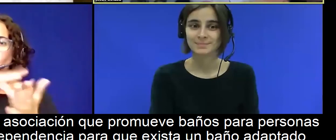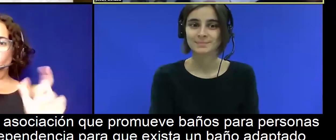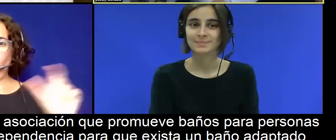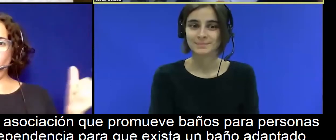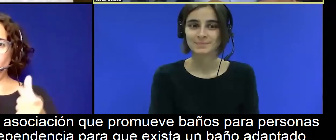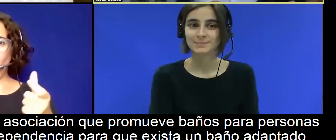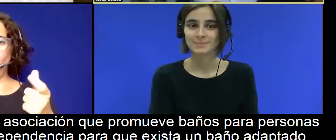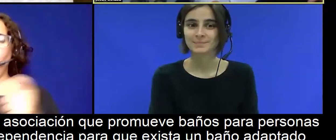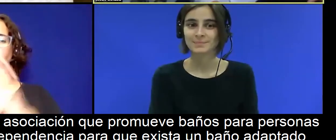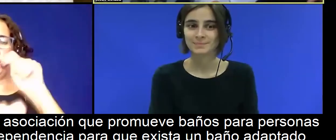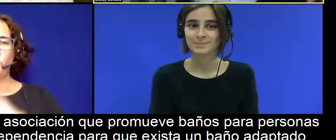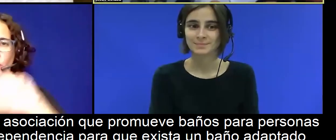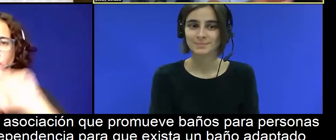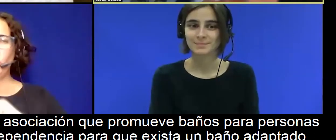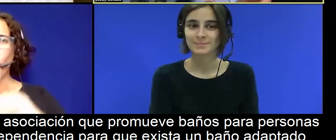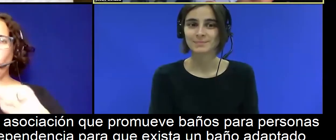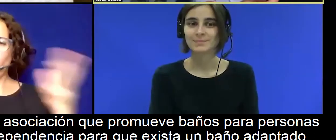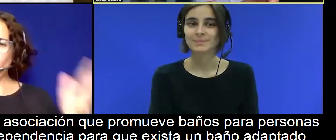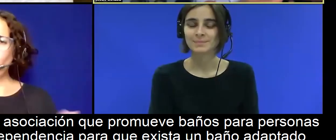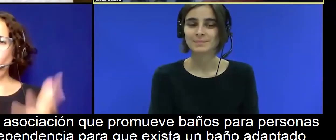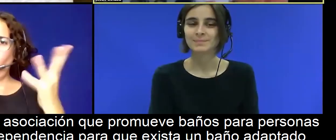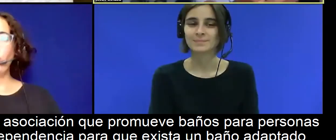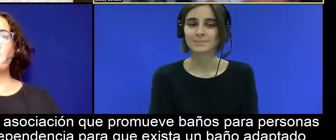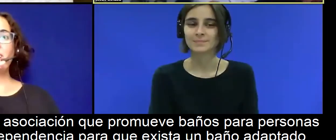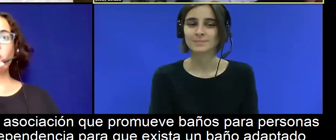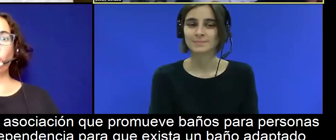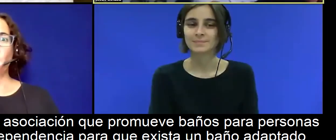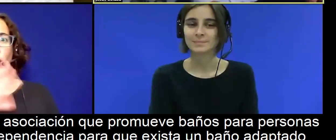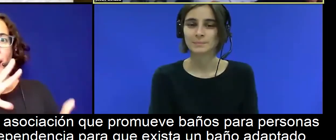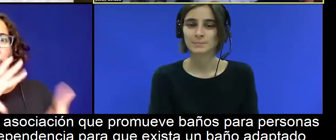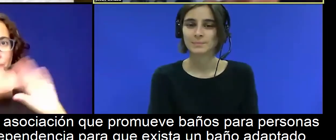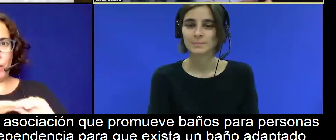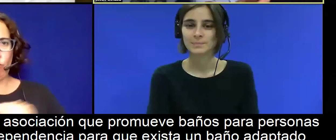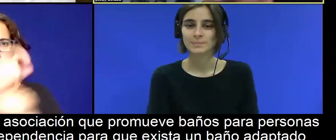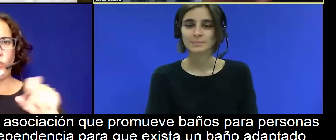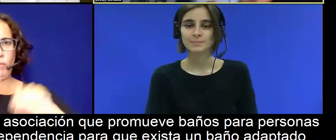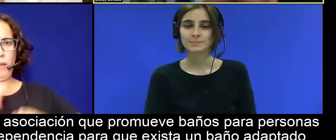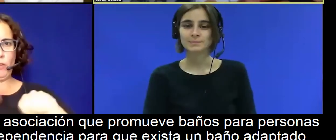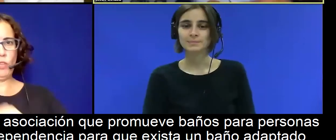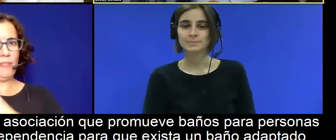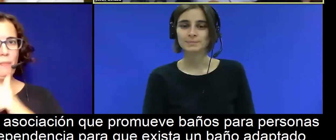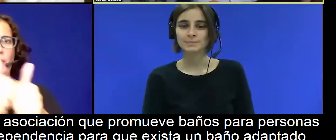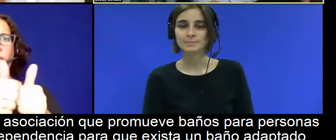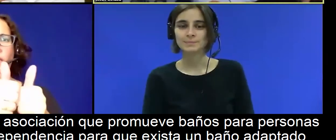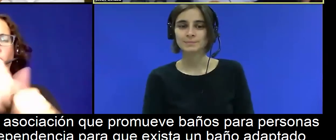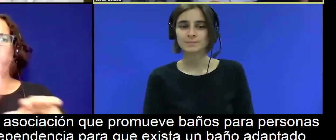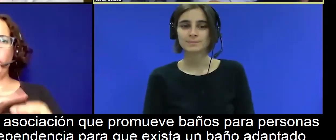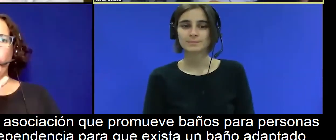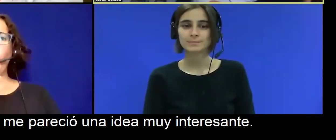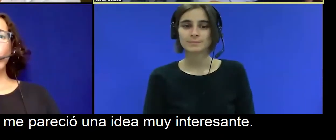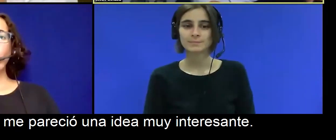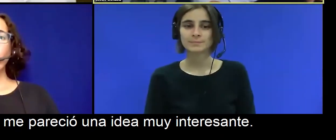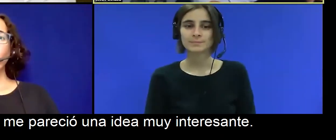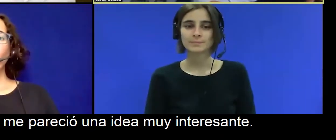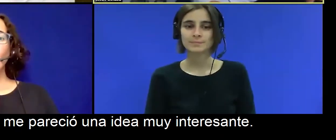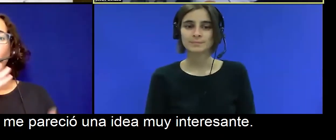promueve los baños para personas con gran dependencia, personas adultas con gran dependencia, para que exista un baño adaptado precisamente para